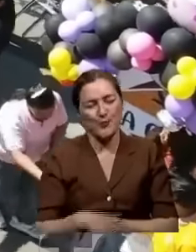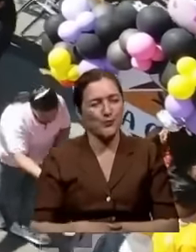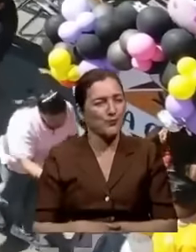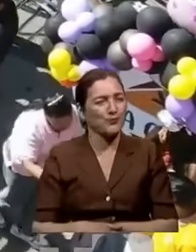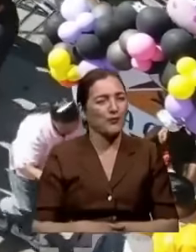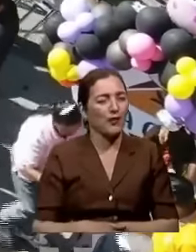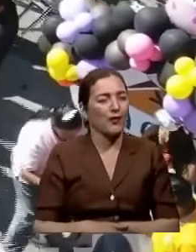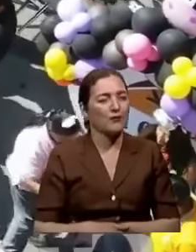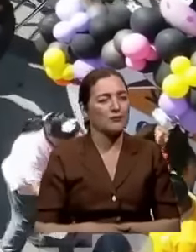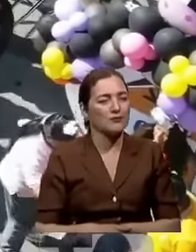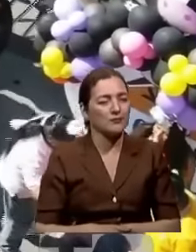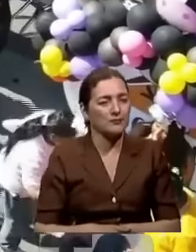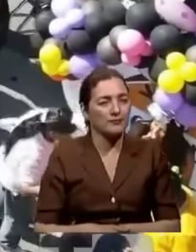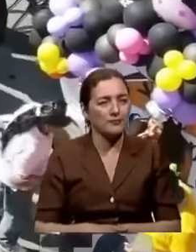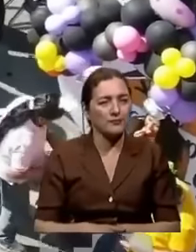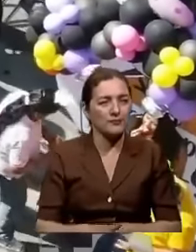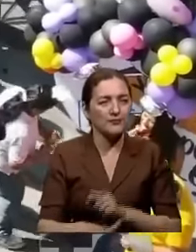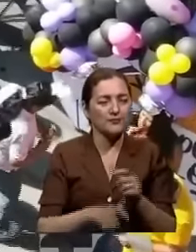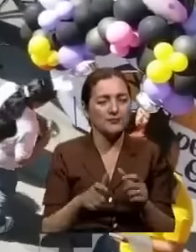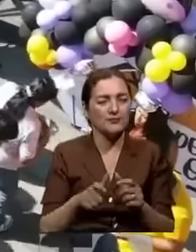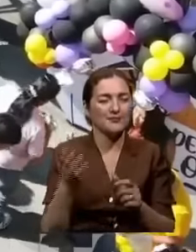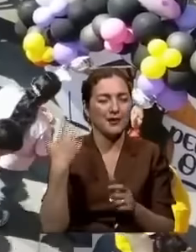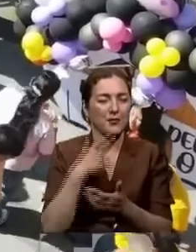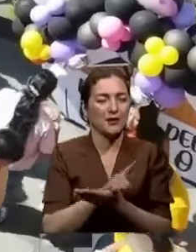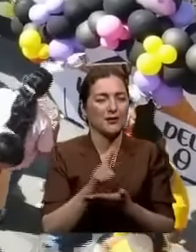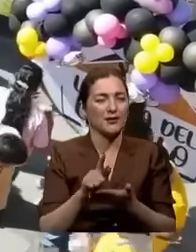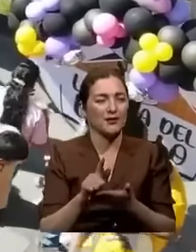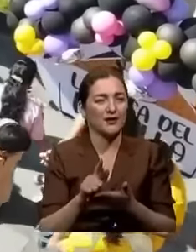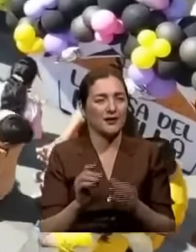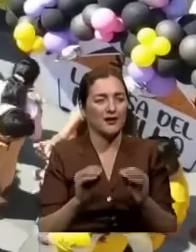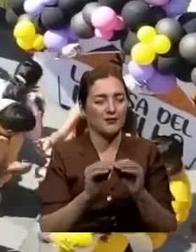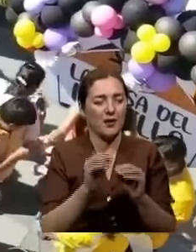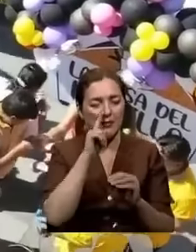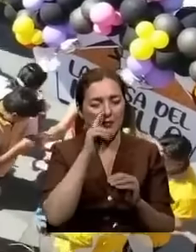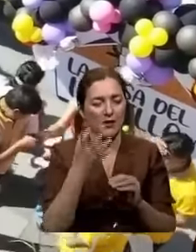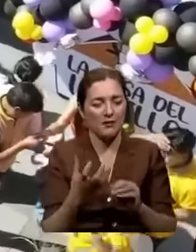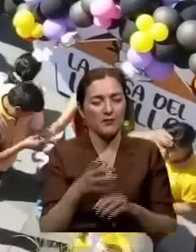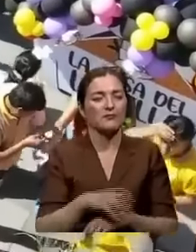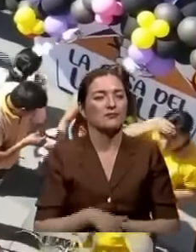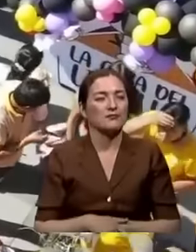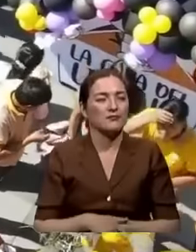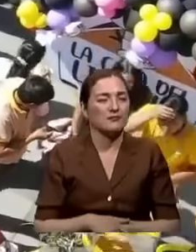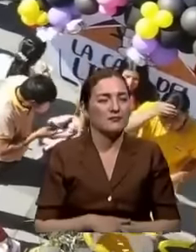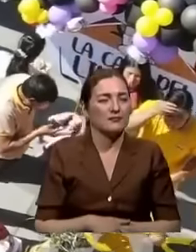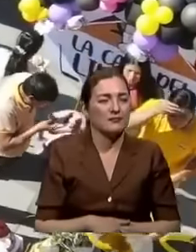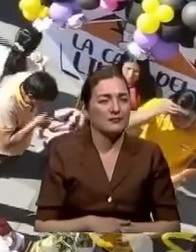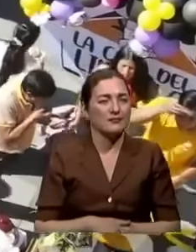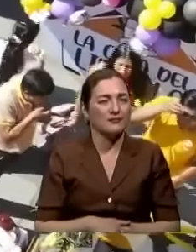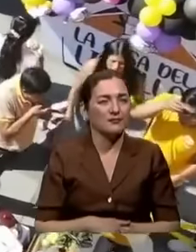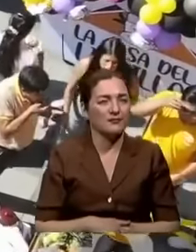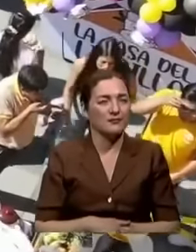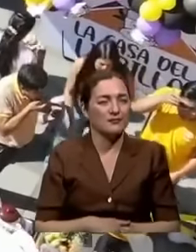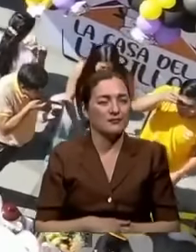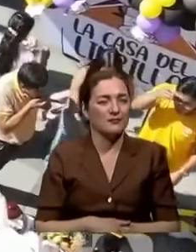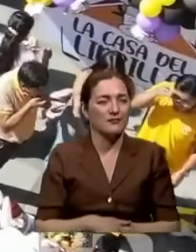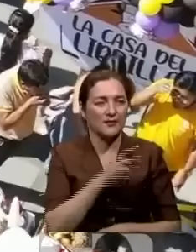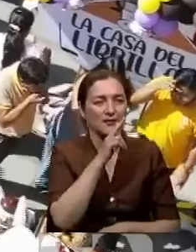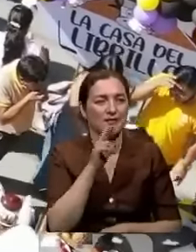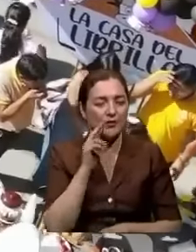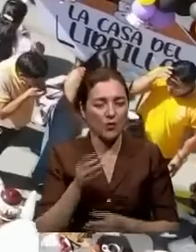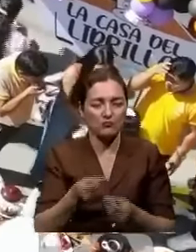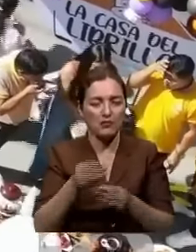Sí, sabe que están pidiendo mucha gente. La semana anterior ya llegó a pedir esta guagua y tal como ustedes la ven, nos estamos nosotros ya distribuyendo en el restaurante y haciendo